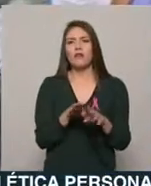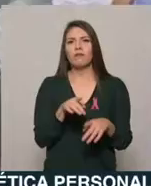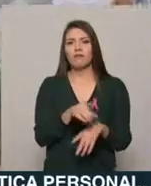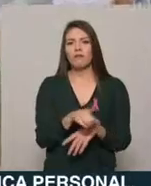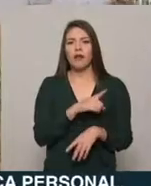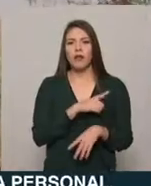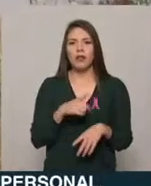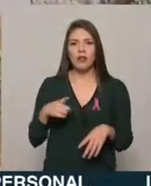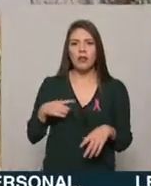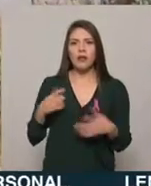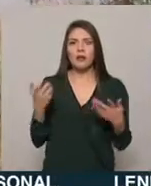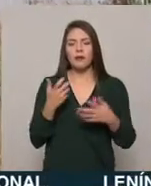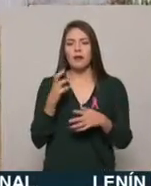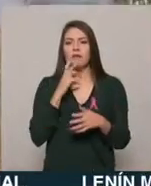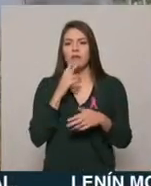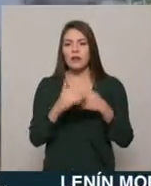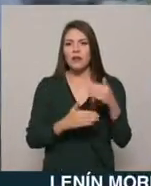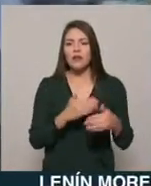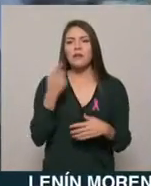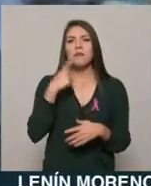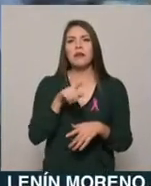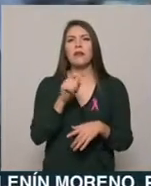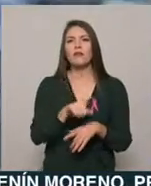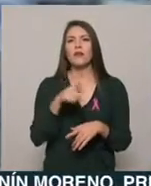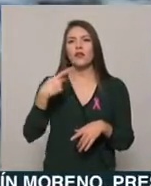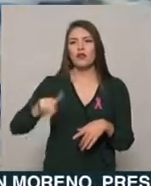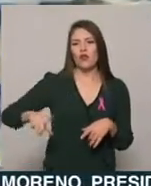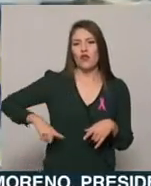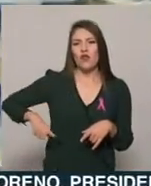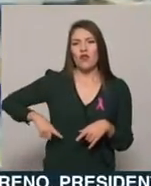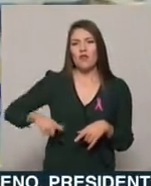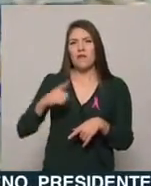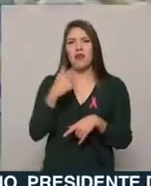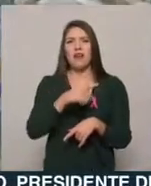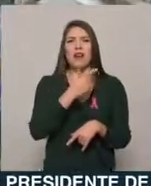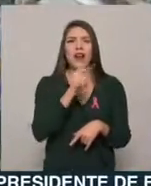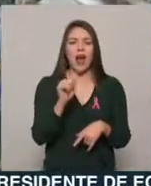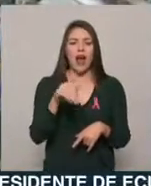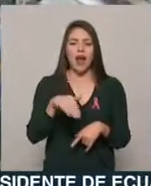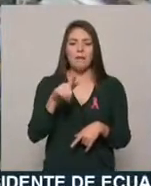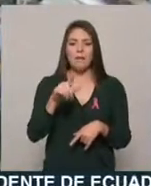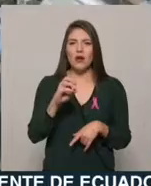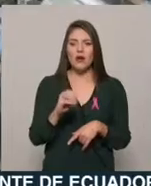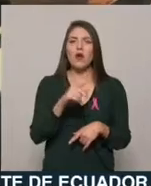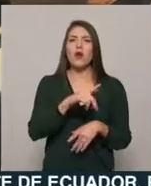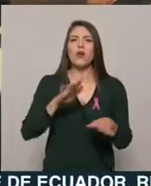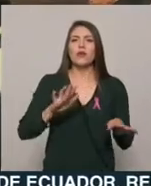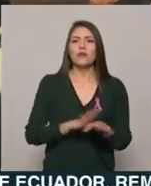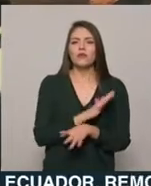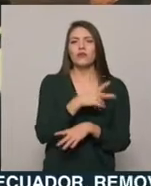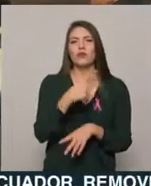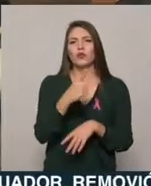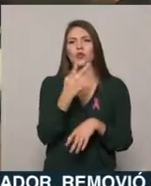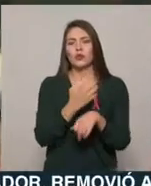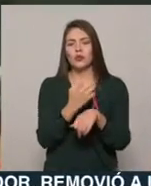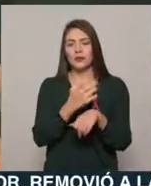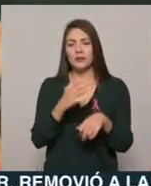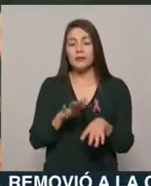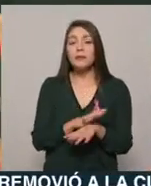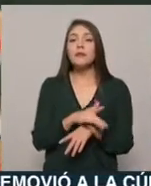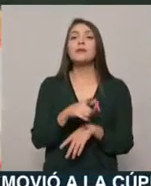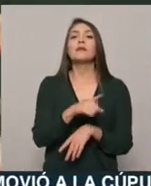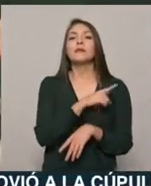hacer con mayor insistencia en la cuarta transformación de López Obrador, que es contribuir dentro de la